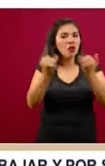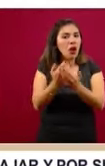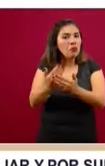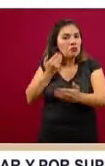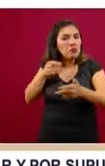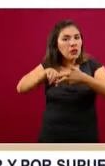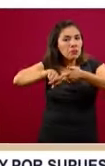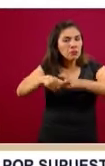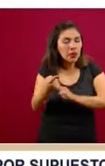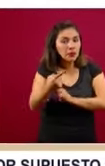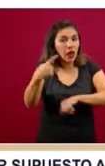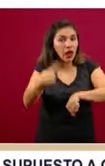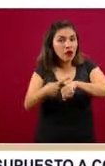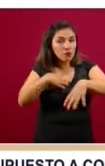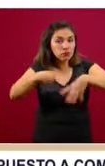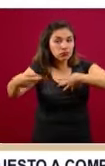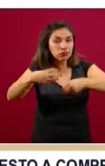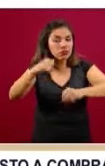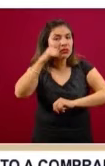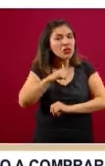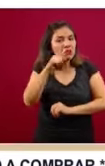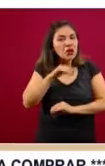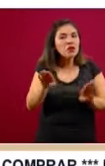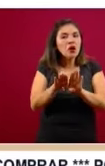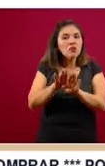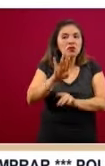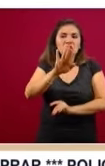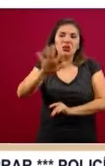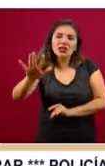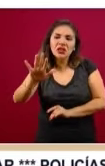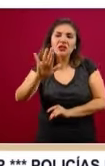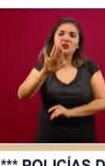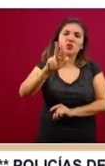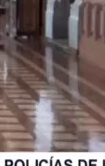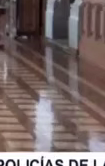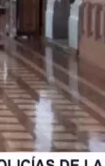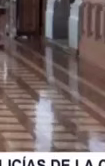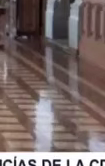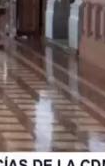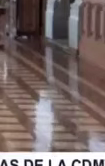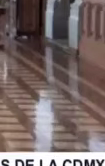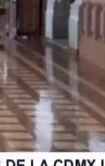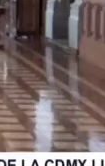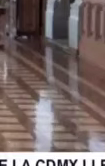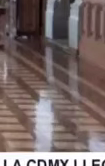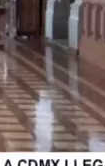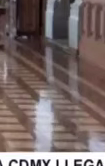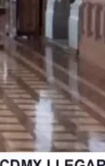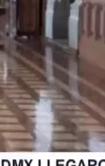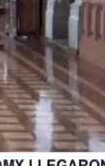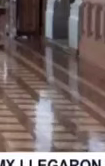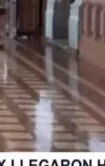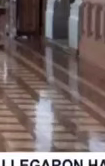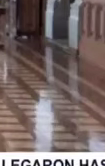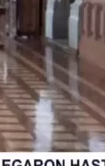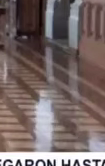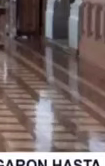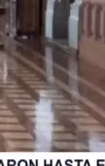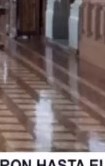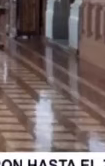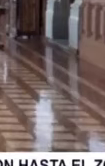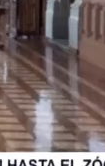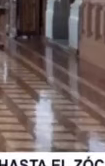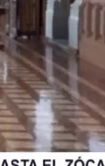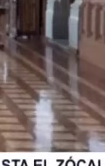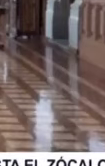el decálogo para enfrentar la nueva realidad por el COVID-19. Estamos con el doctor José Antonio Crespo, a quien